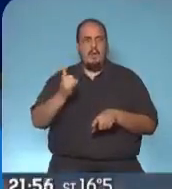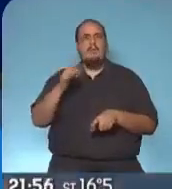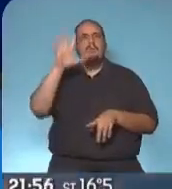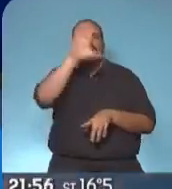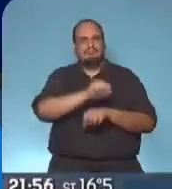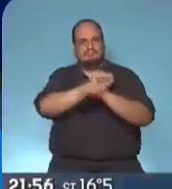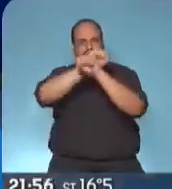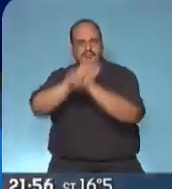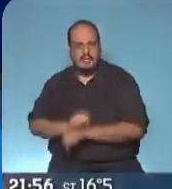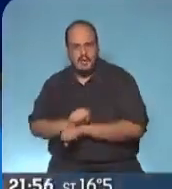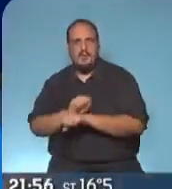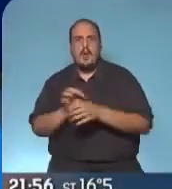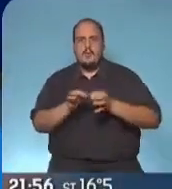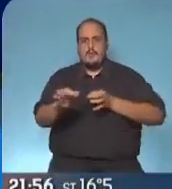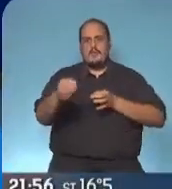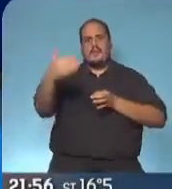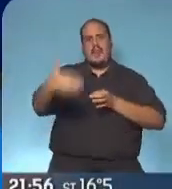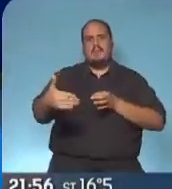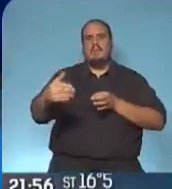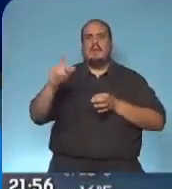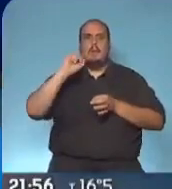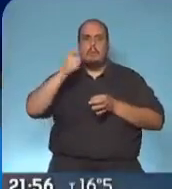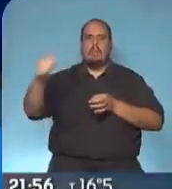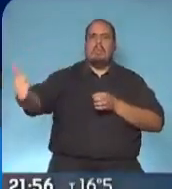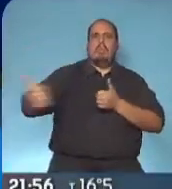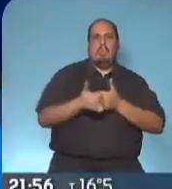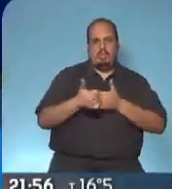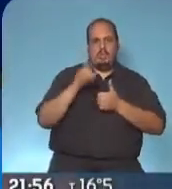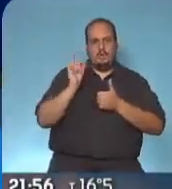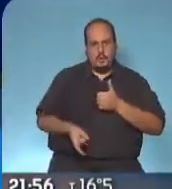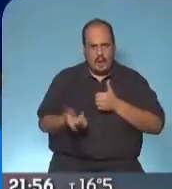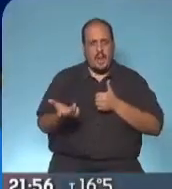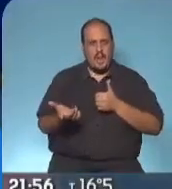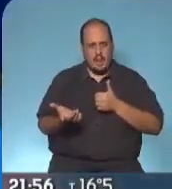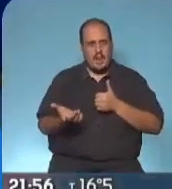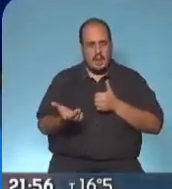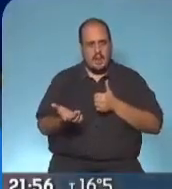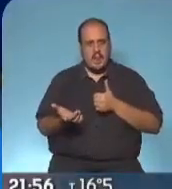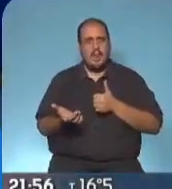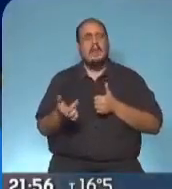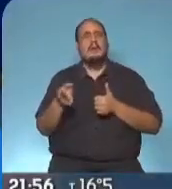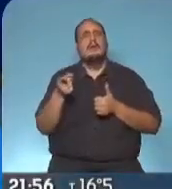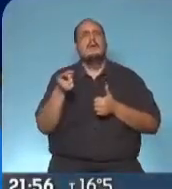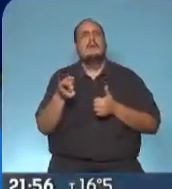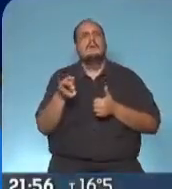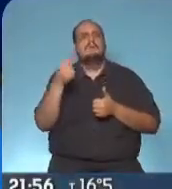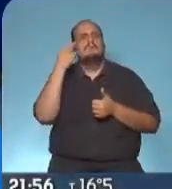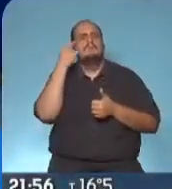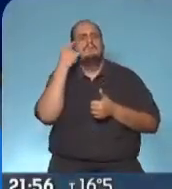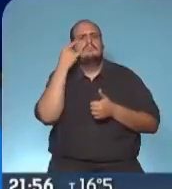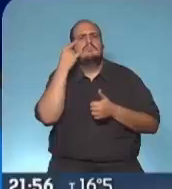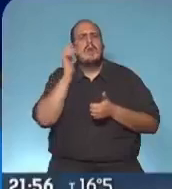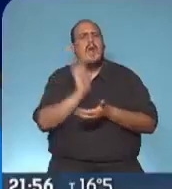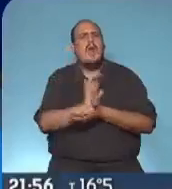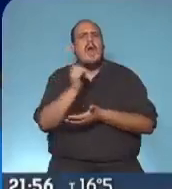justamente por romper la restricción, por violar esa restricción de acercamiento hacia, en este caso, Camila. ¿Por qué cree que hay esta